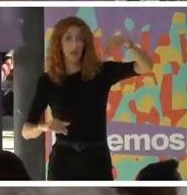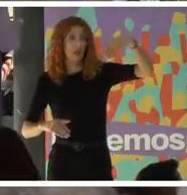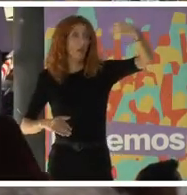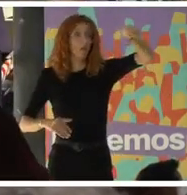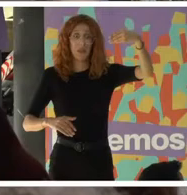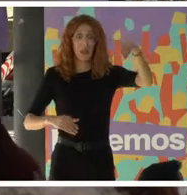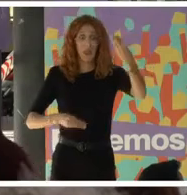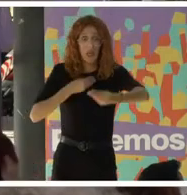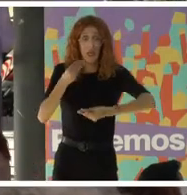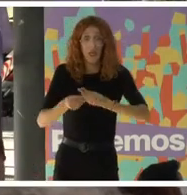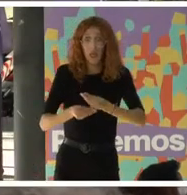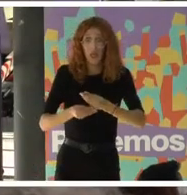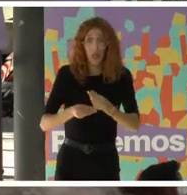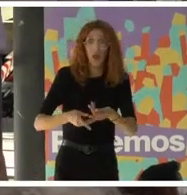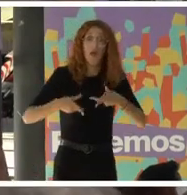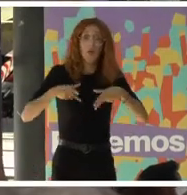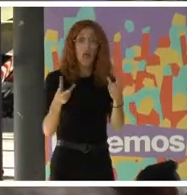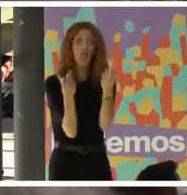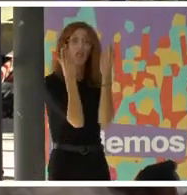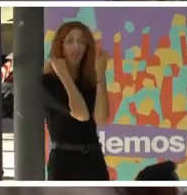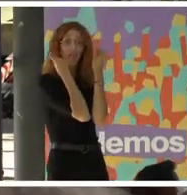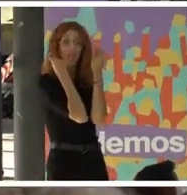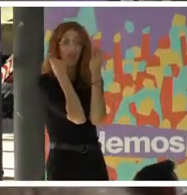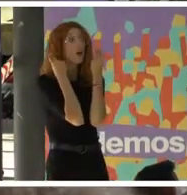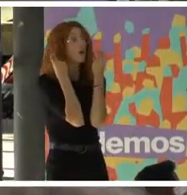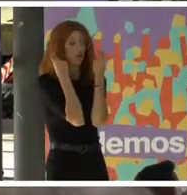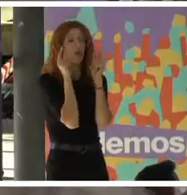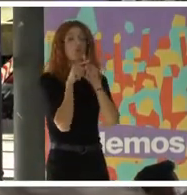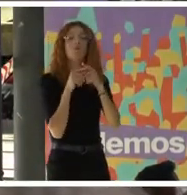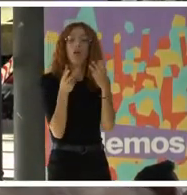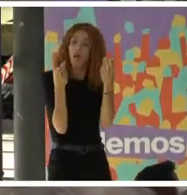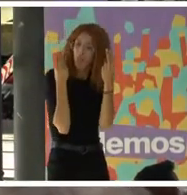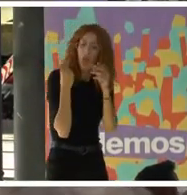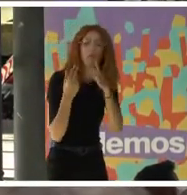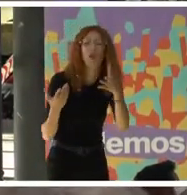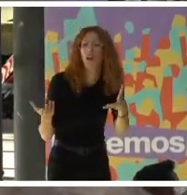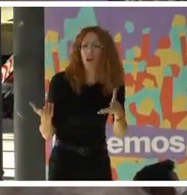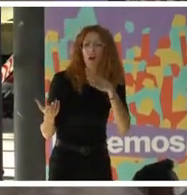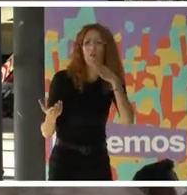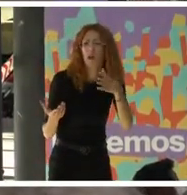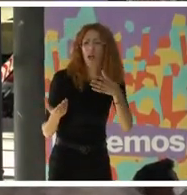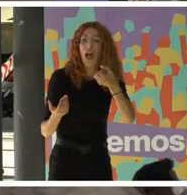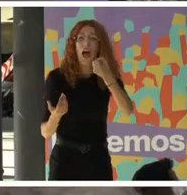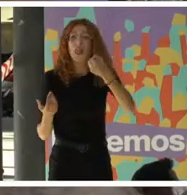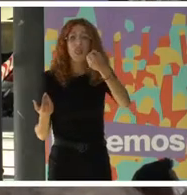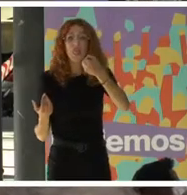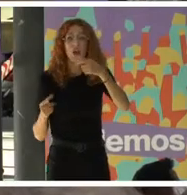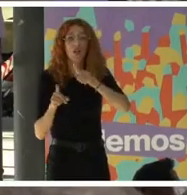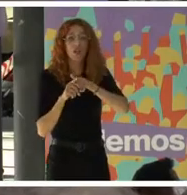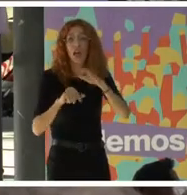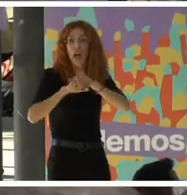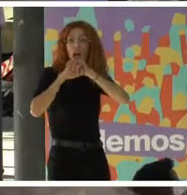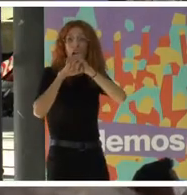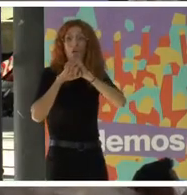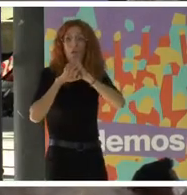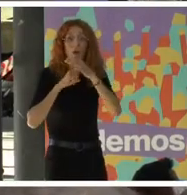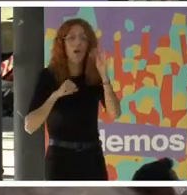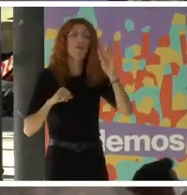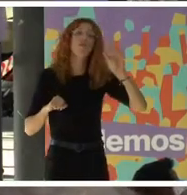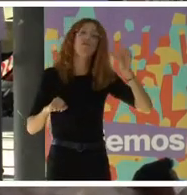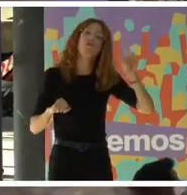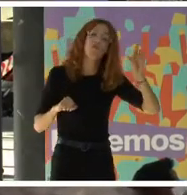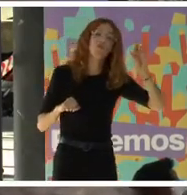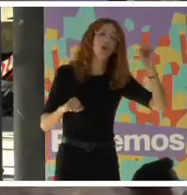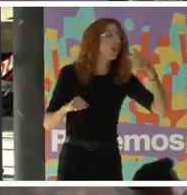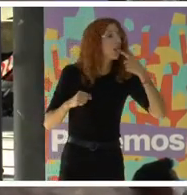del gobierno va a ese plató a agachar la cabeza, a hacerle el rendibú. ¿Por qué? Porque Antonio García Ferreras es amigo de Florentino Pérez.